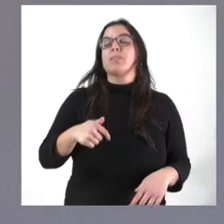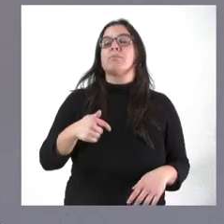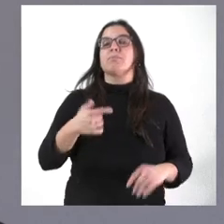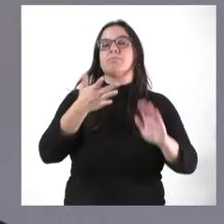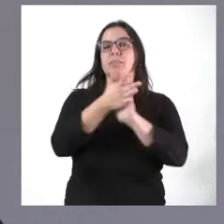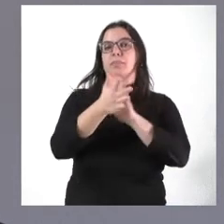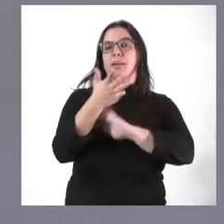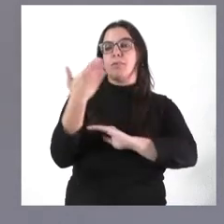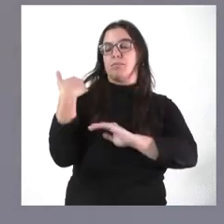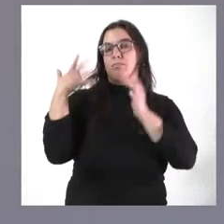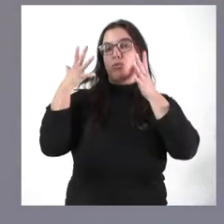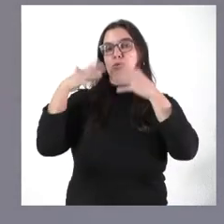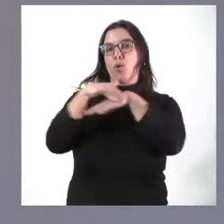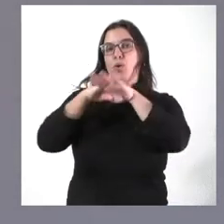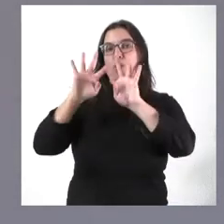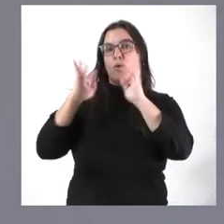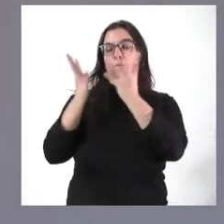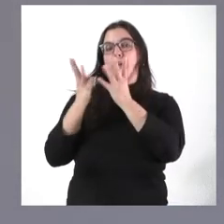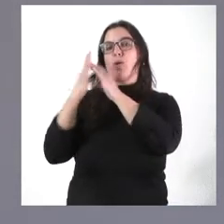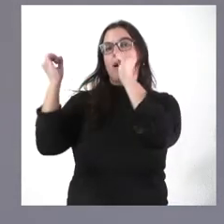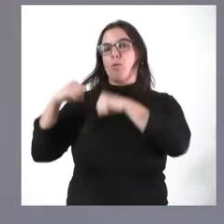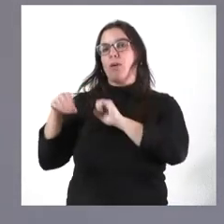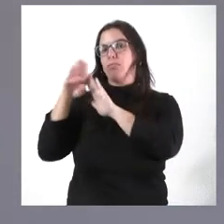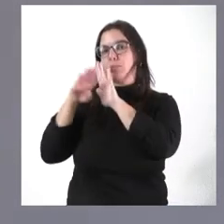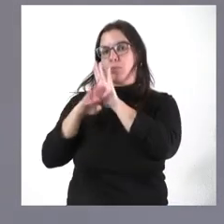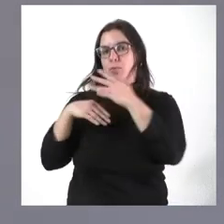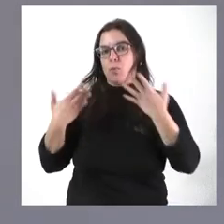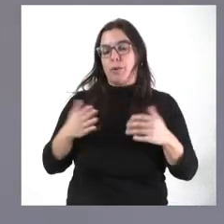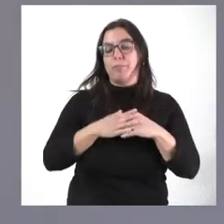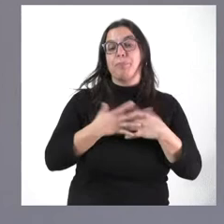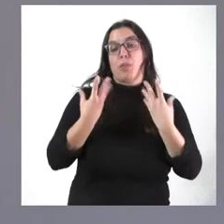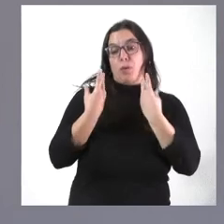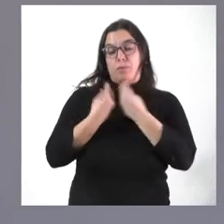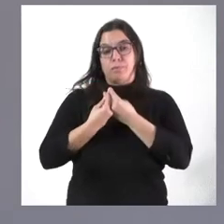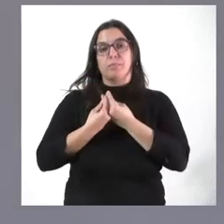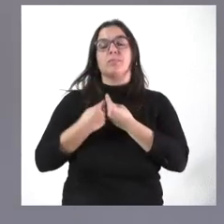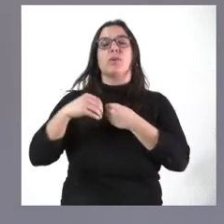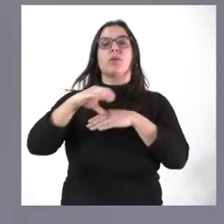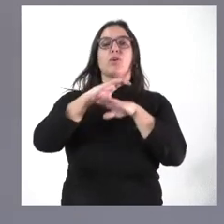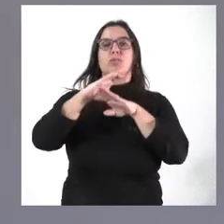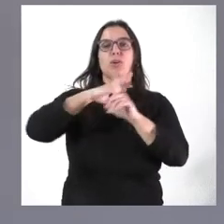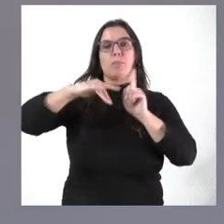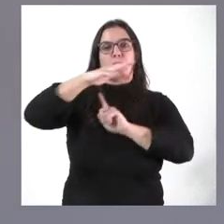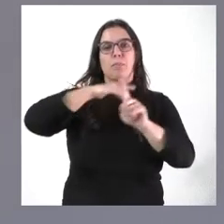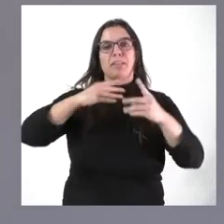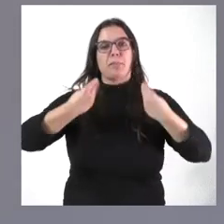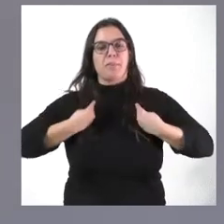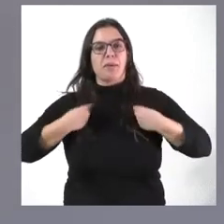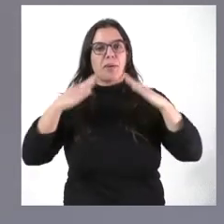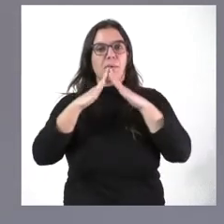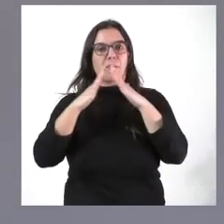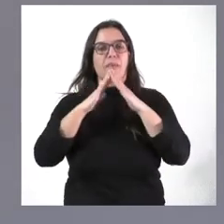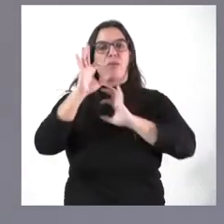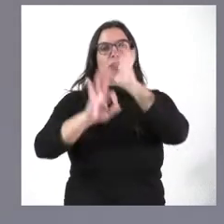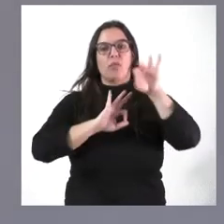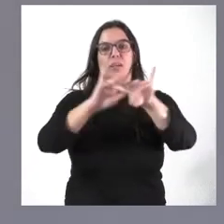Los acuerdos del Consejo de gobierno me acompaña el consejero de medio ambiente vivienda y ordenación del territorio que tiene un conjunto de